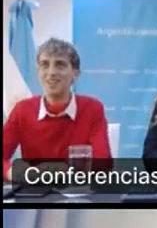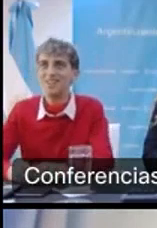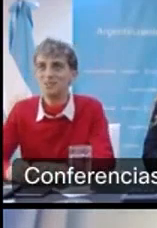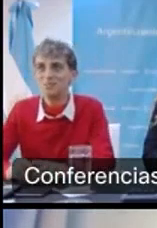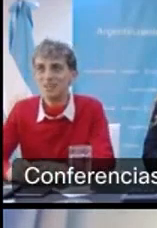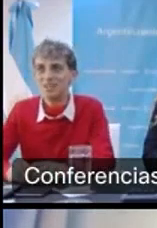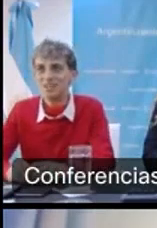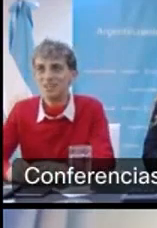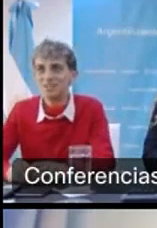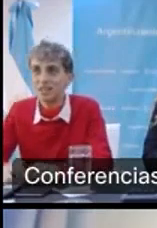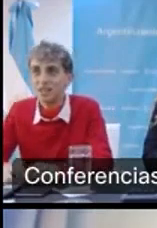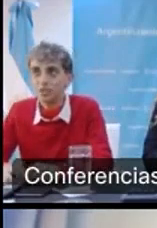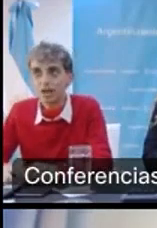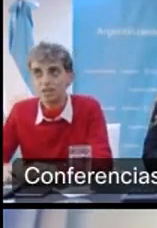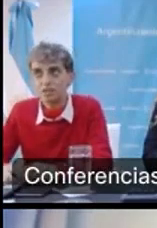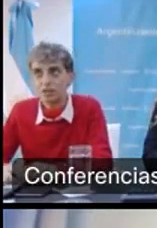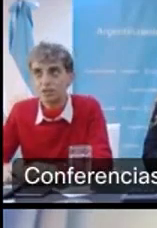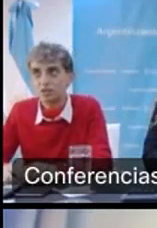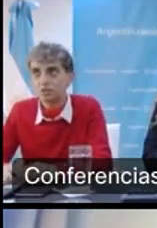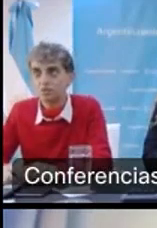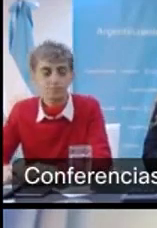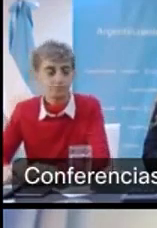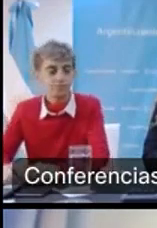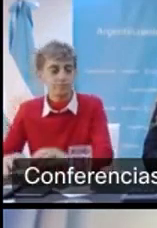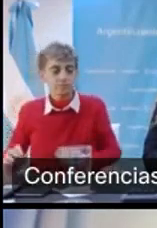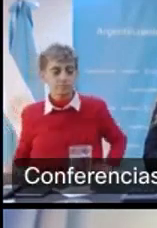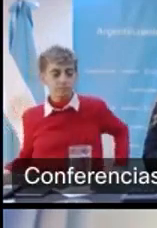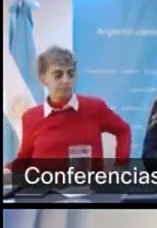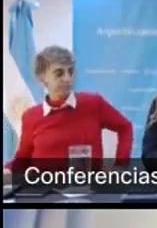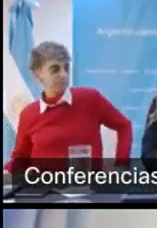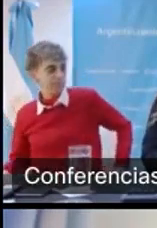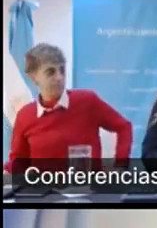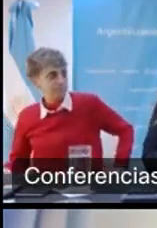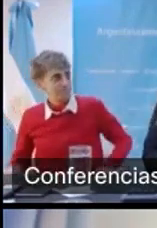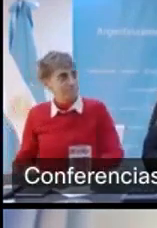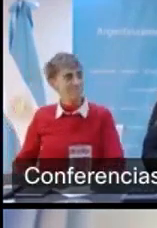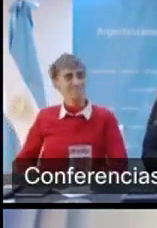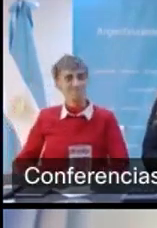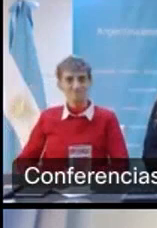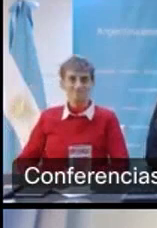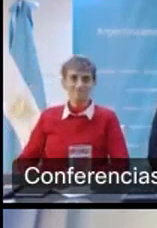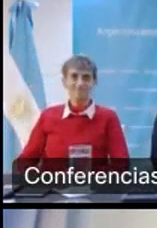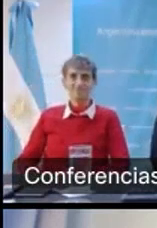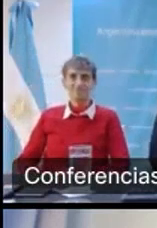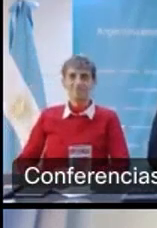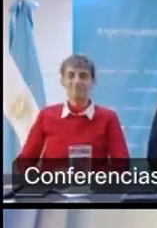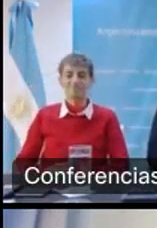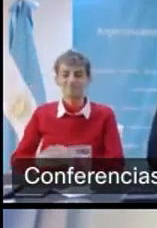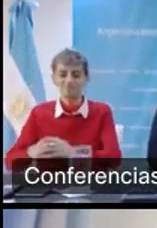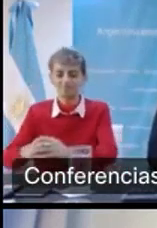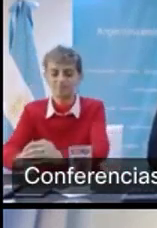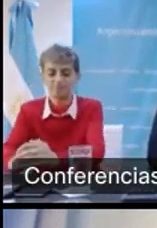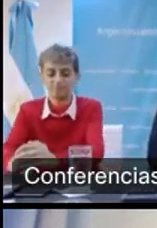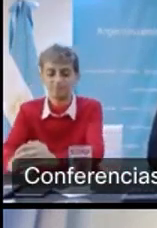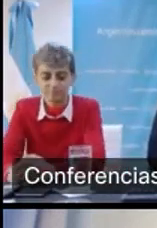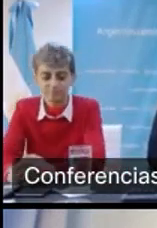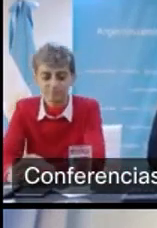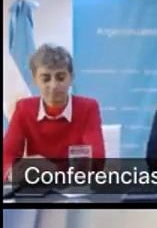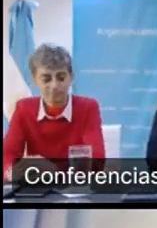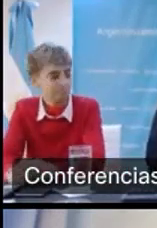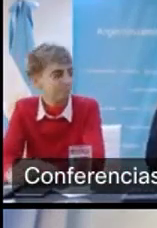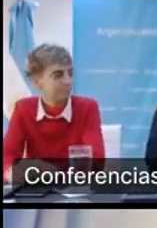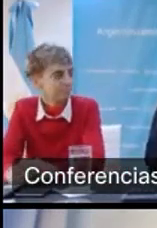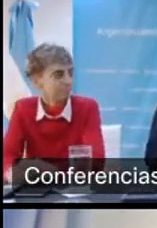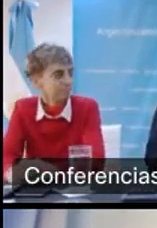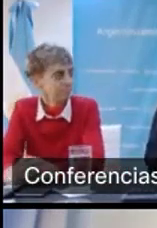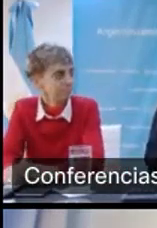todas en el Zoom. Así que muchas gracias a todas y a todos. Bueno, buen día, ¿cómo les va? Una alegría volver